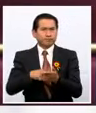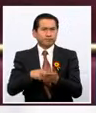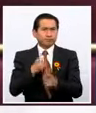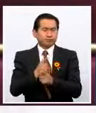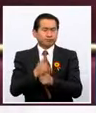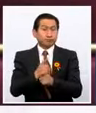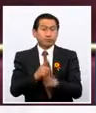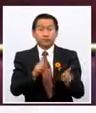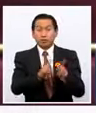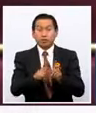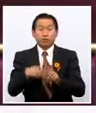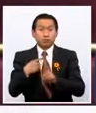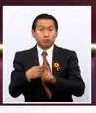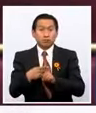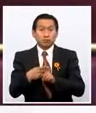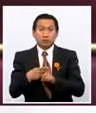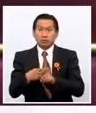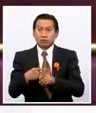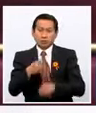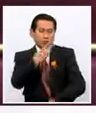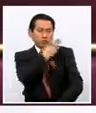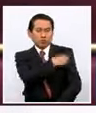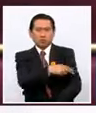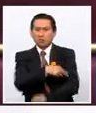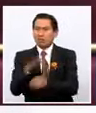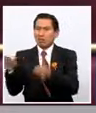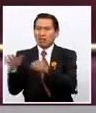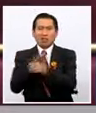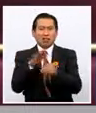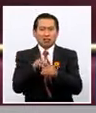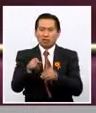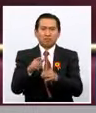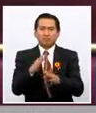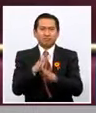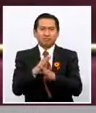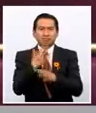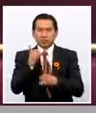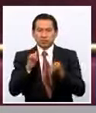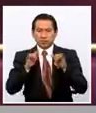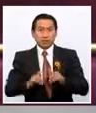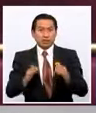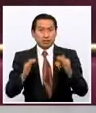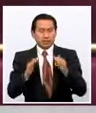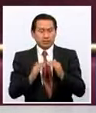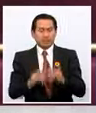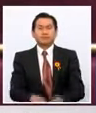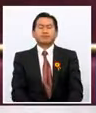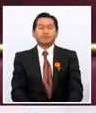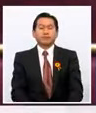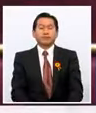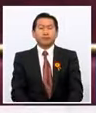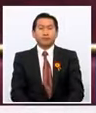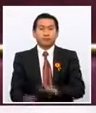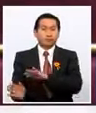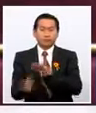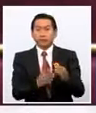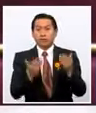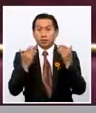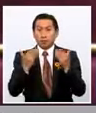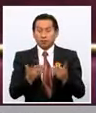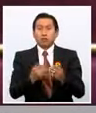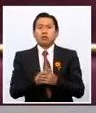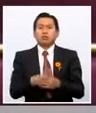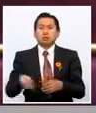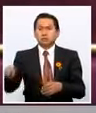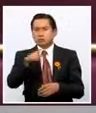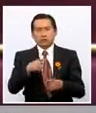evitar también la saturación de los hospitales ahora bien aparte de haber puesto mucho esfuerzo